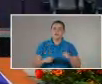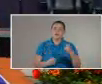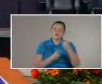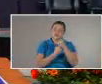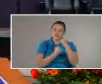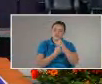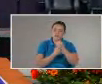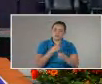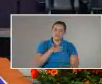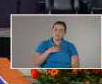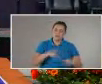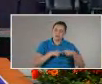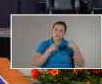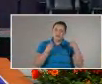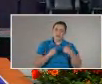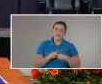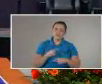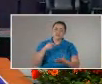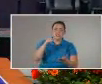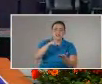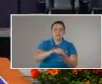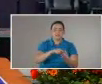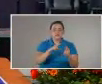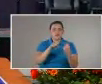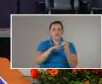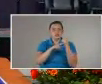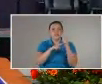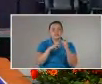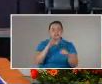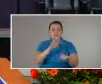corazón en medio de las situaciones más difíciles.